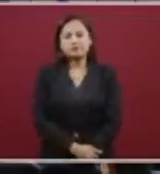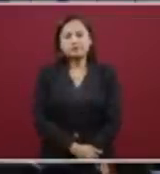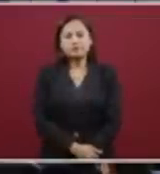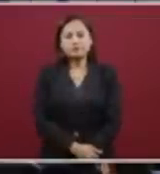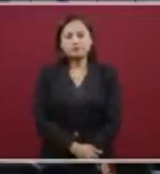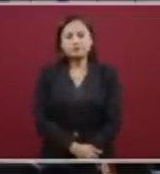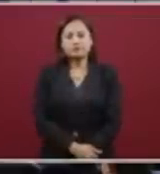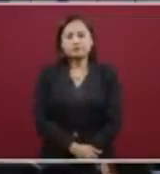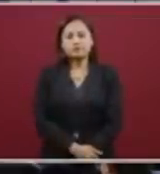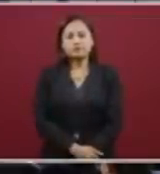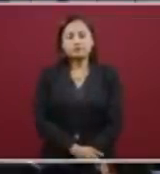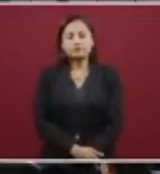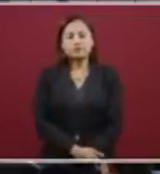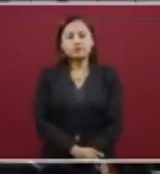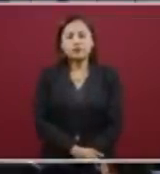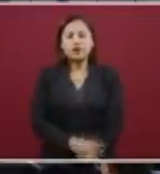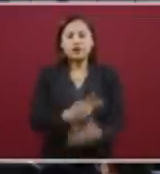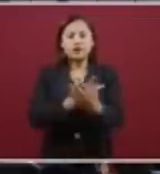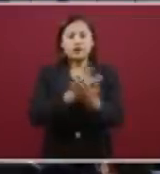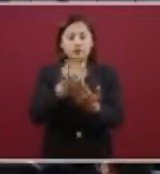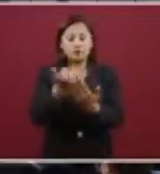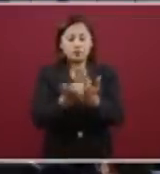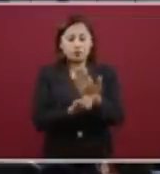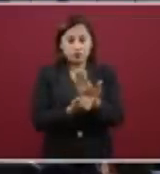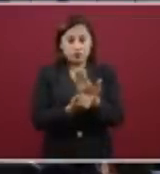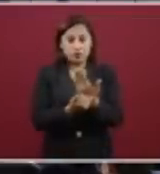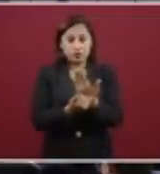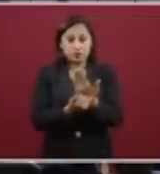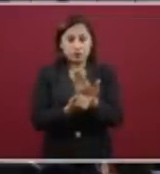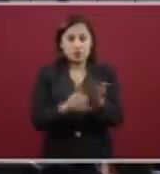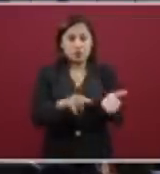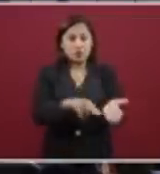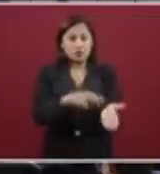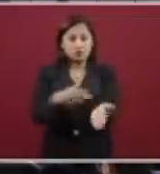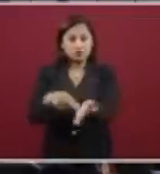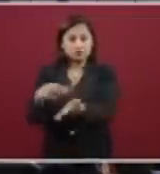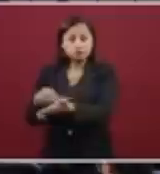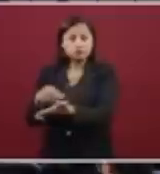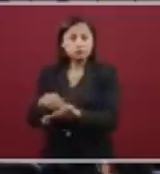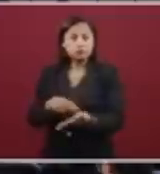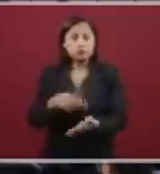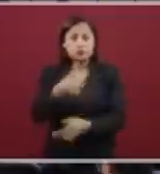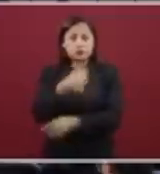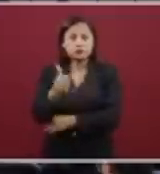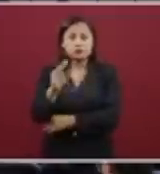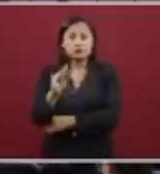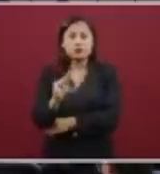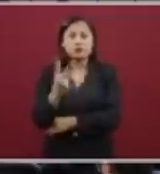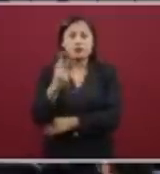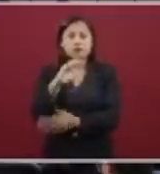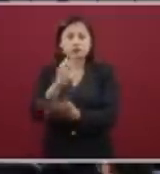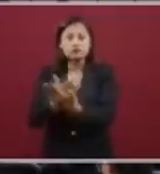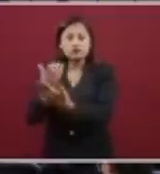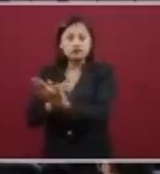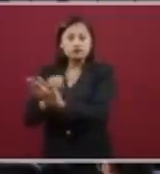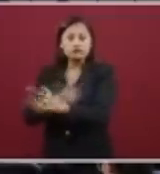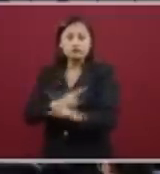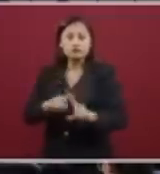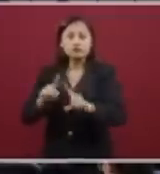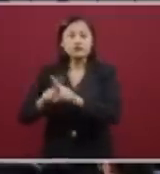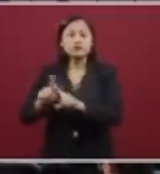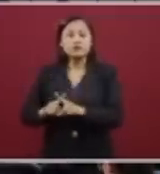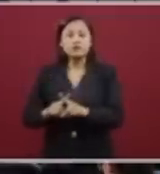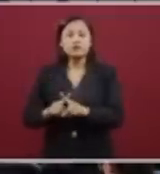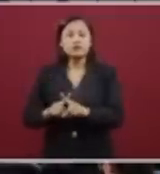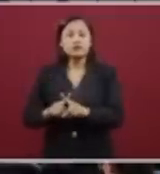el desarrollo del proyecto llevó a la firma de 692 contratos de los cuales hasta la cancelación del